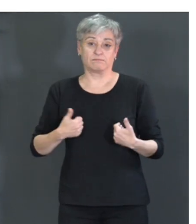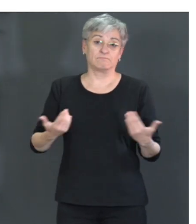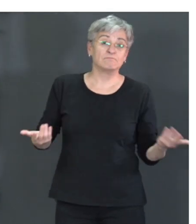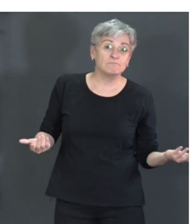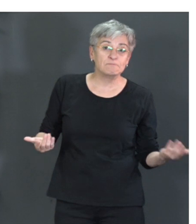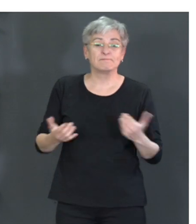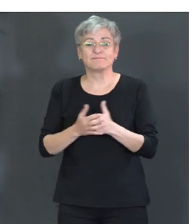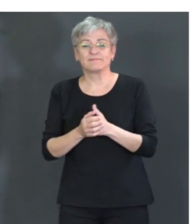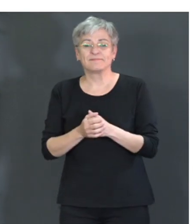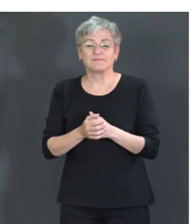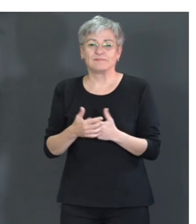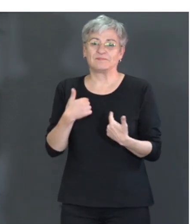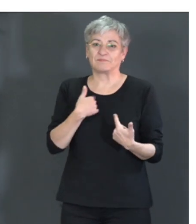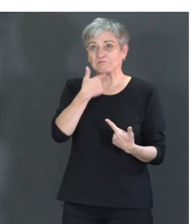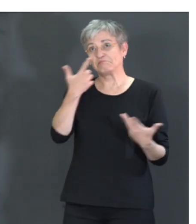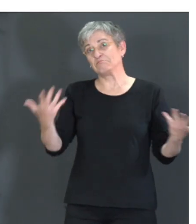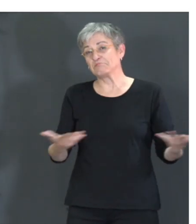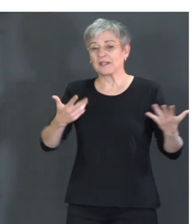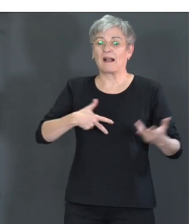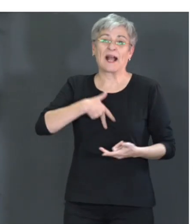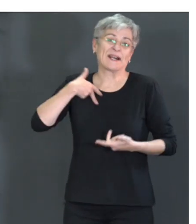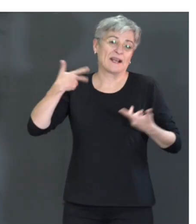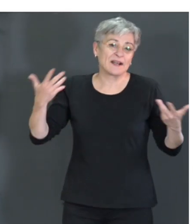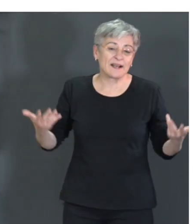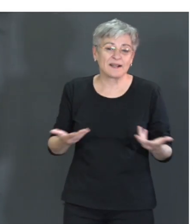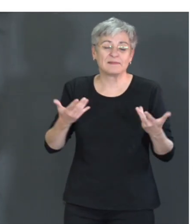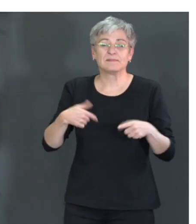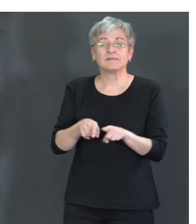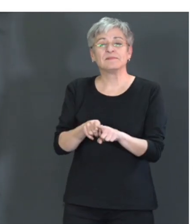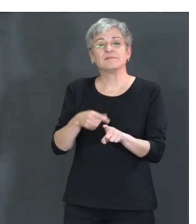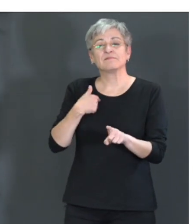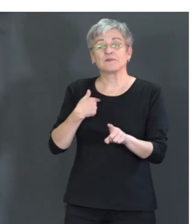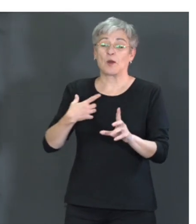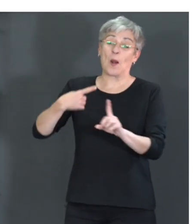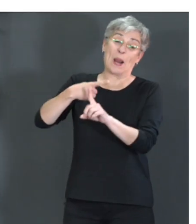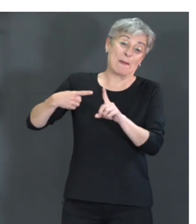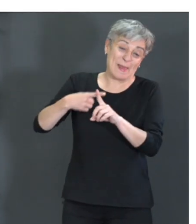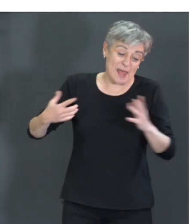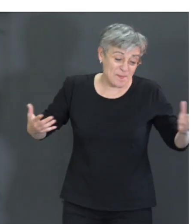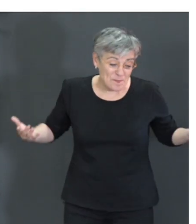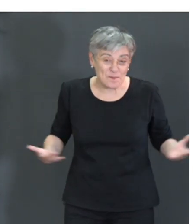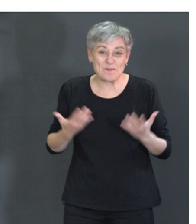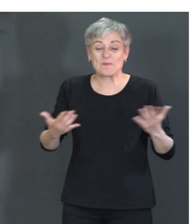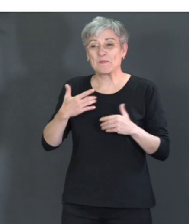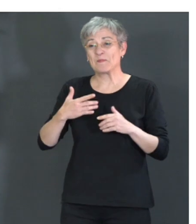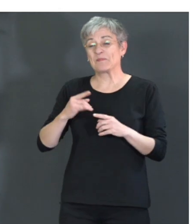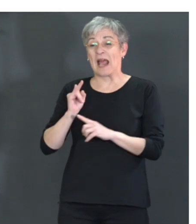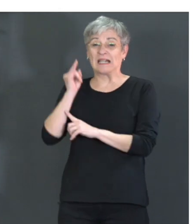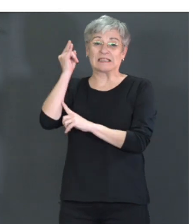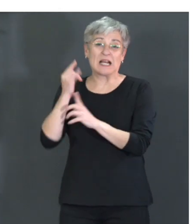pues diría a grandes rasgos, pues dentro de la media, una